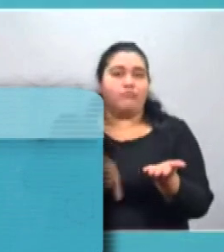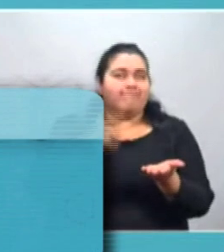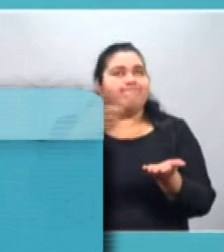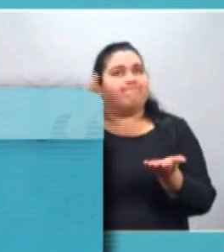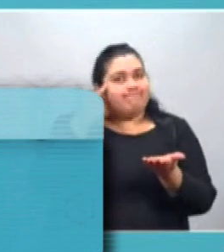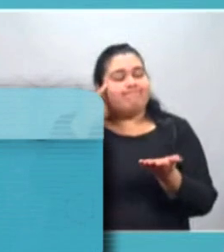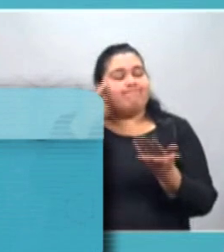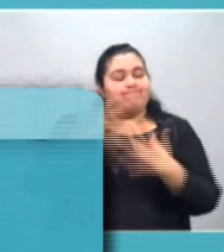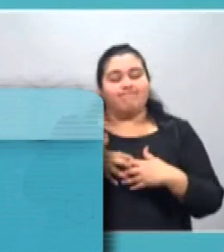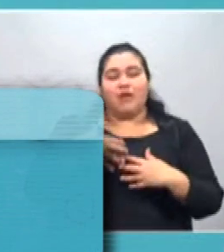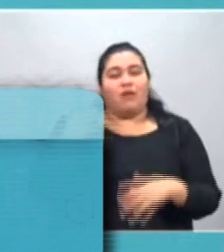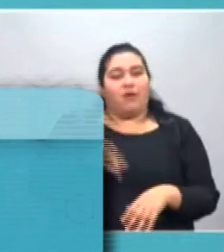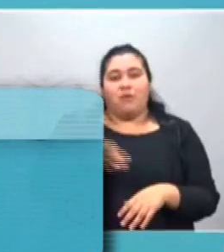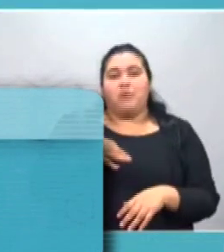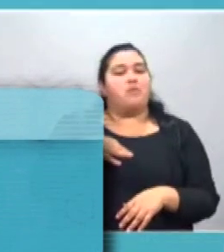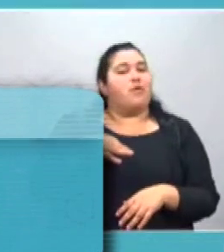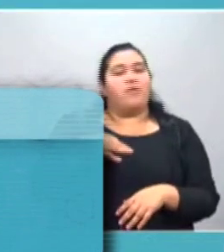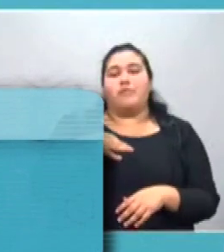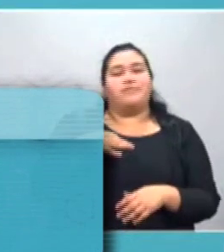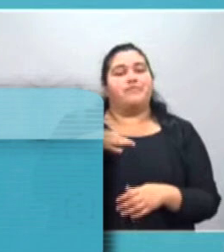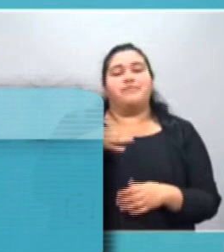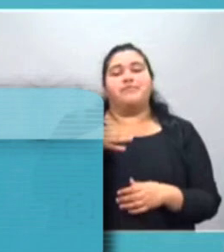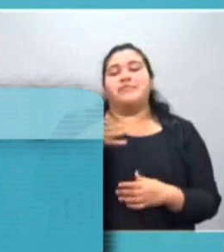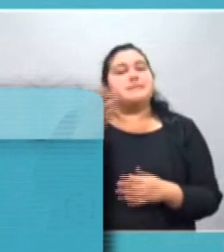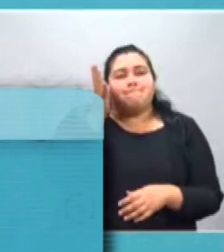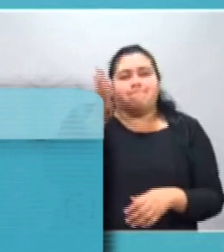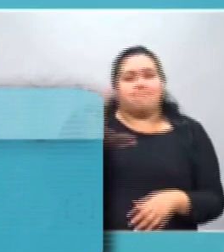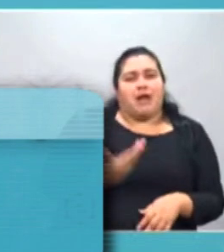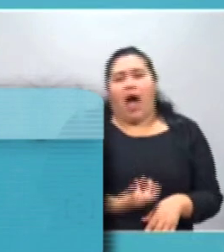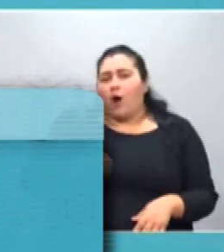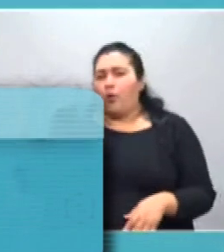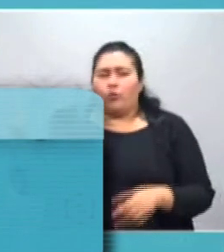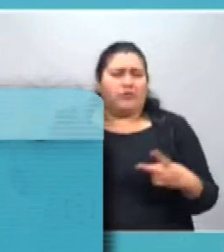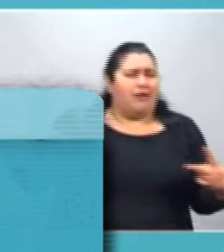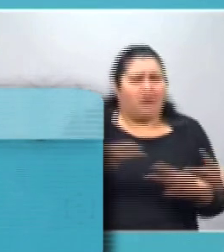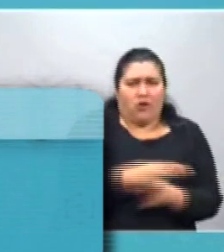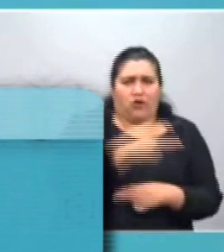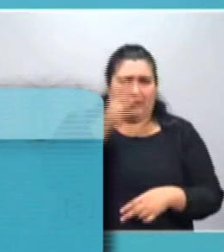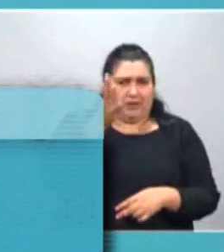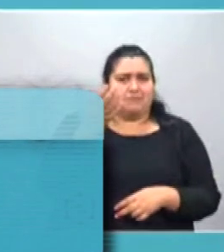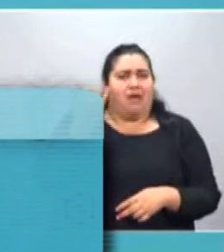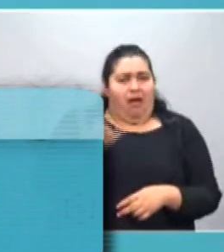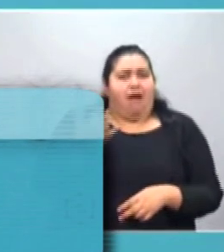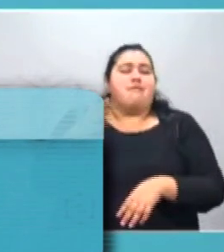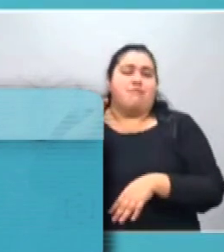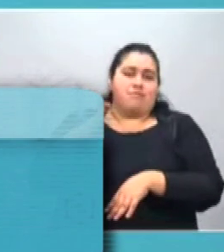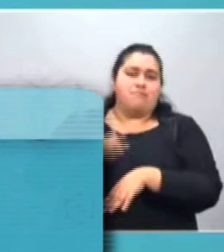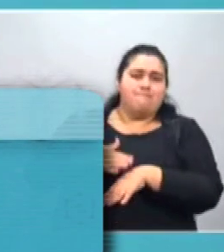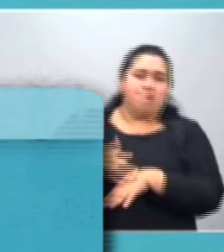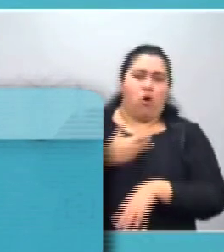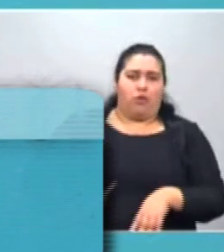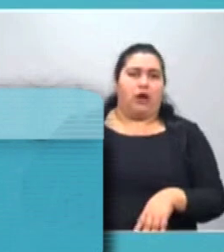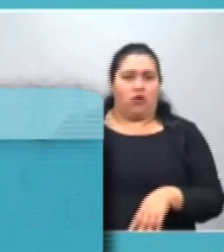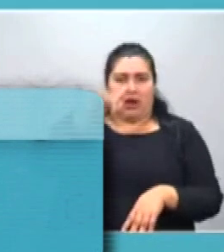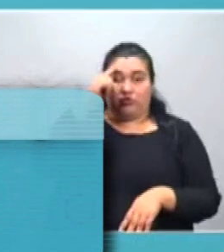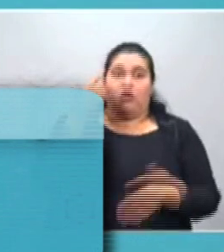para dar cuenta de la magnitud del ajuste de los recortes que se están llevando adelante por parte del Gobierno Nacional